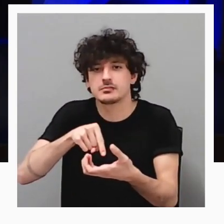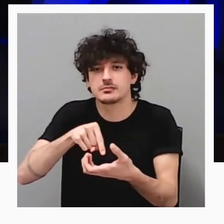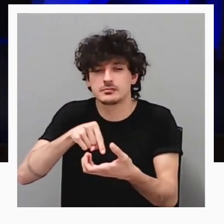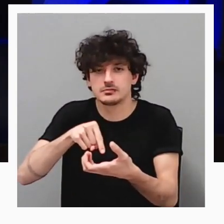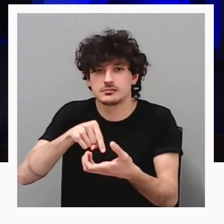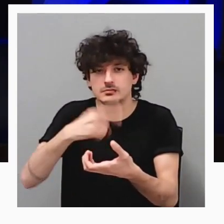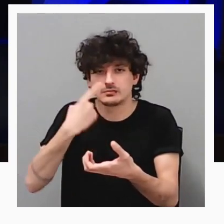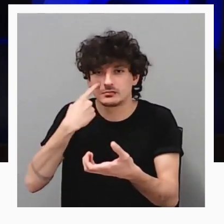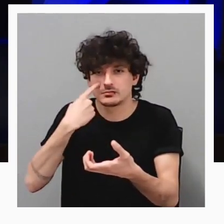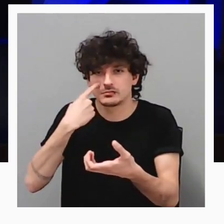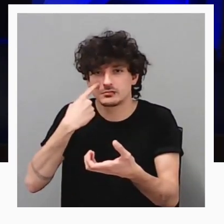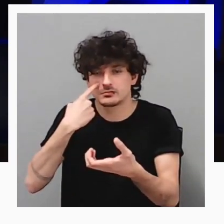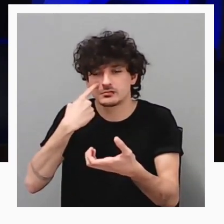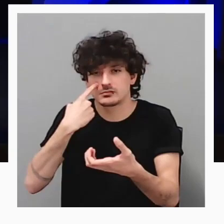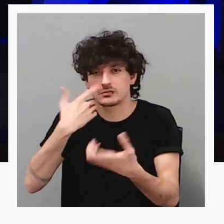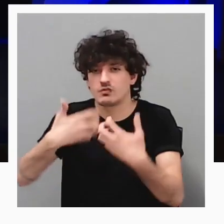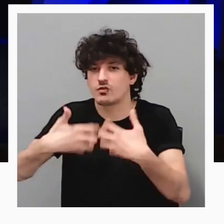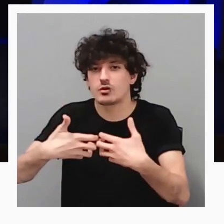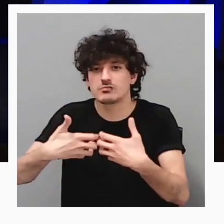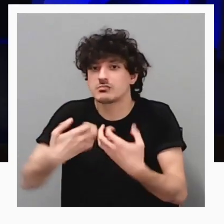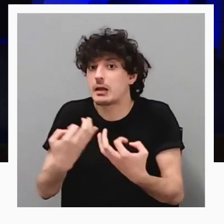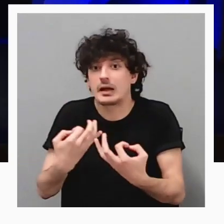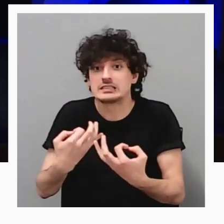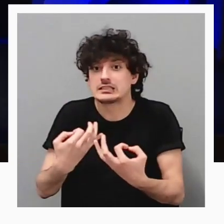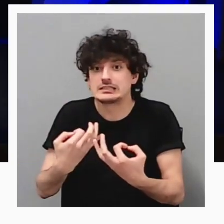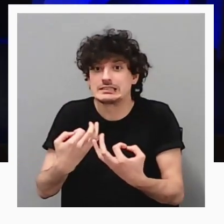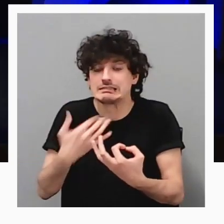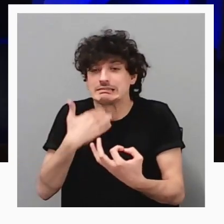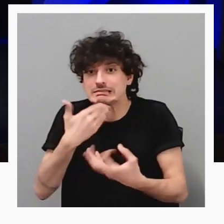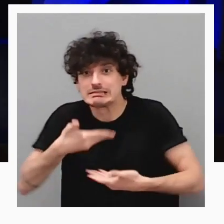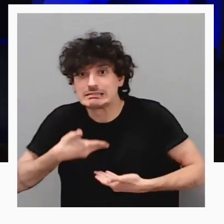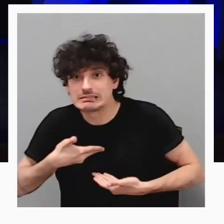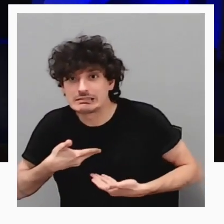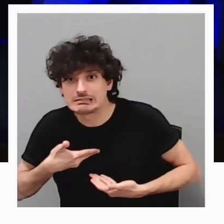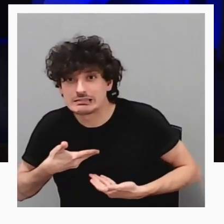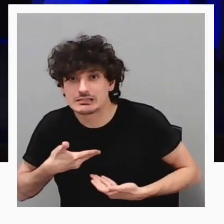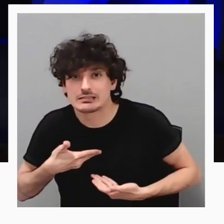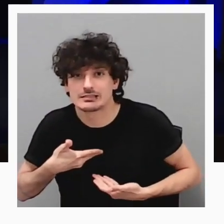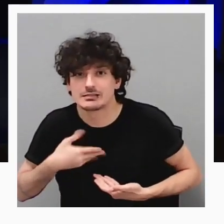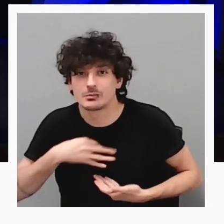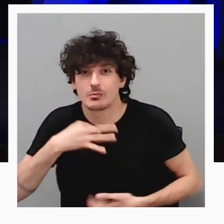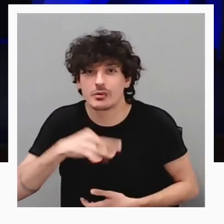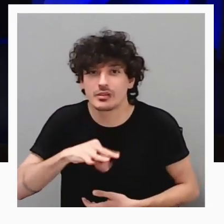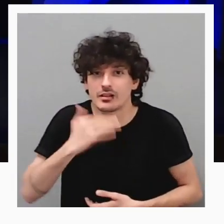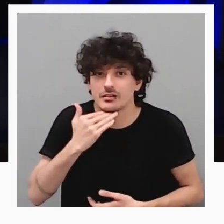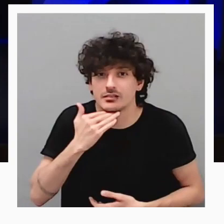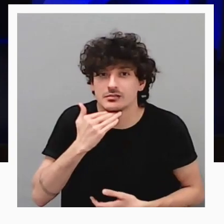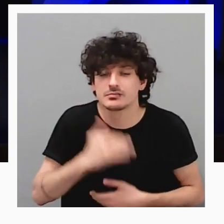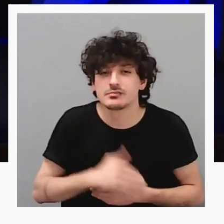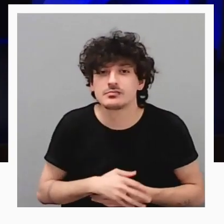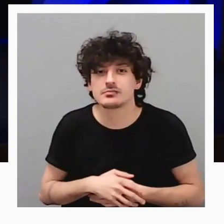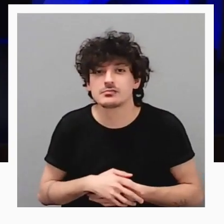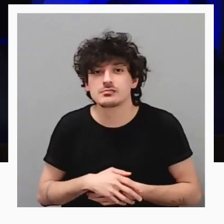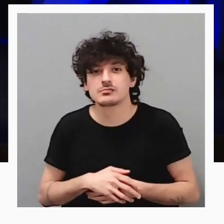Vamos para atrás. No sé qué pasó. ¿Alguien puede...? ¿Ok? Un segundito. Ok.